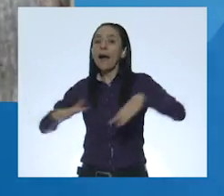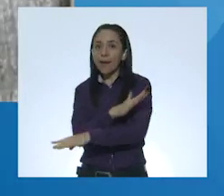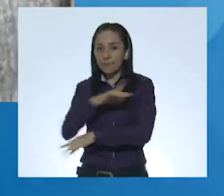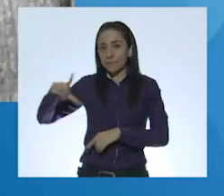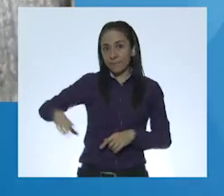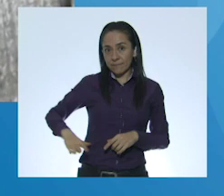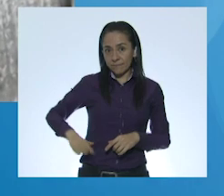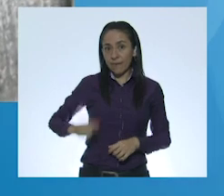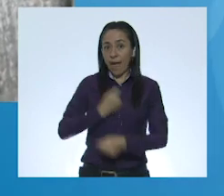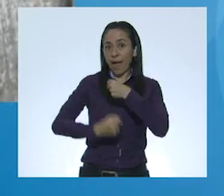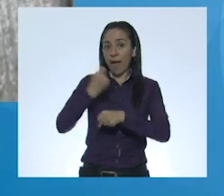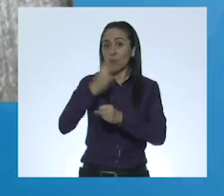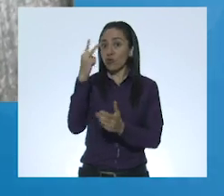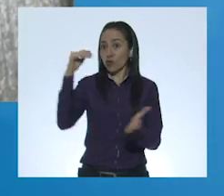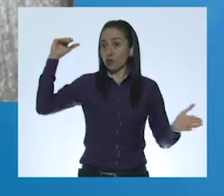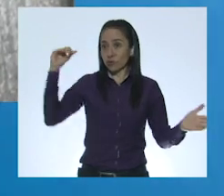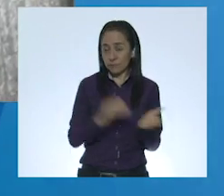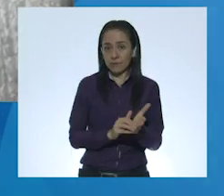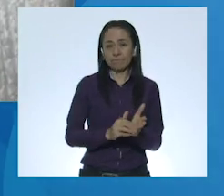La decena trágica.